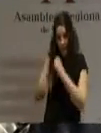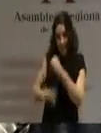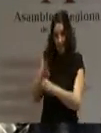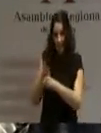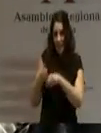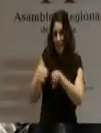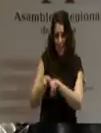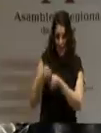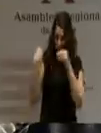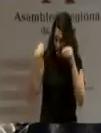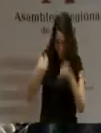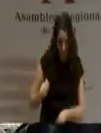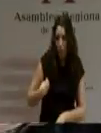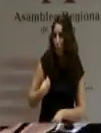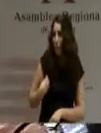foto,